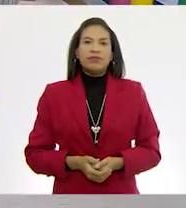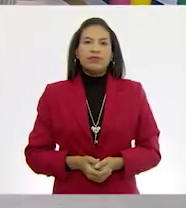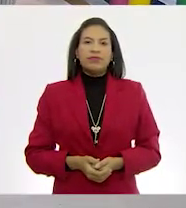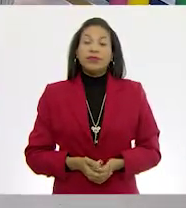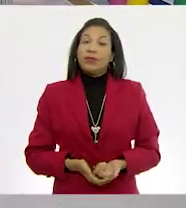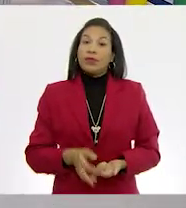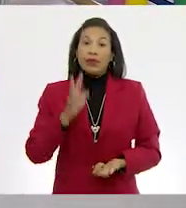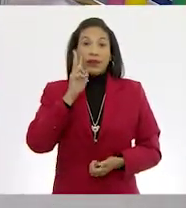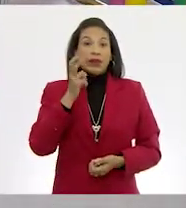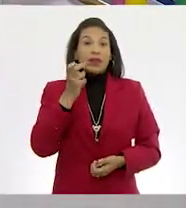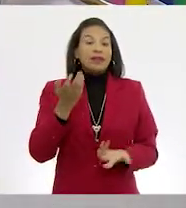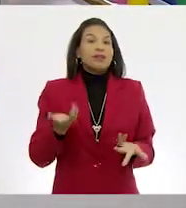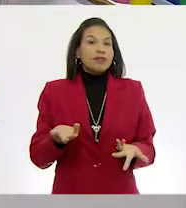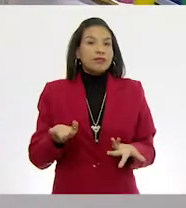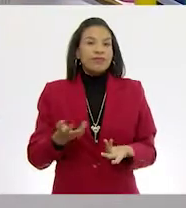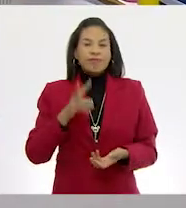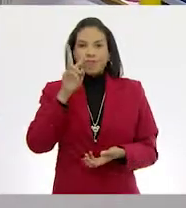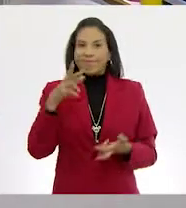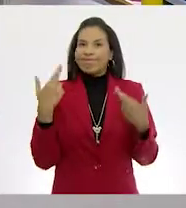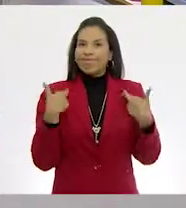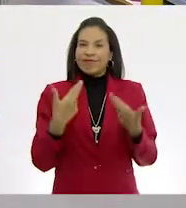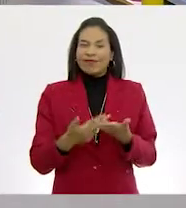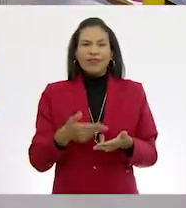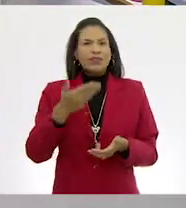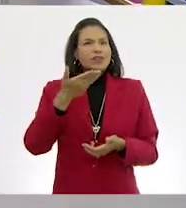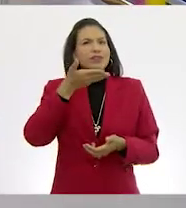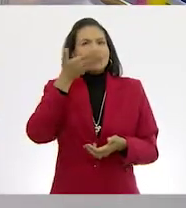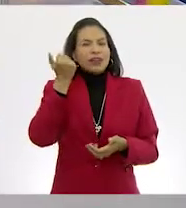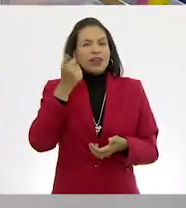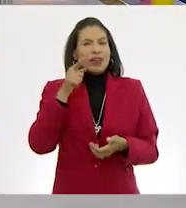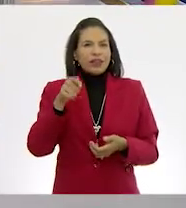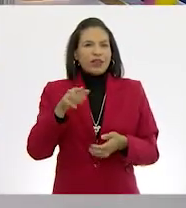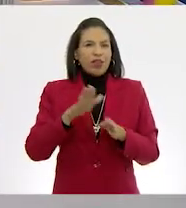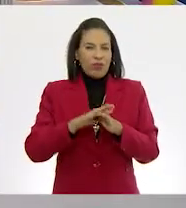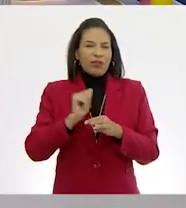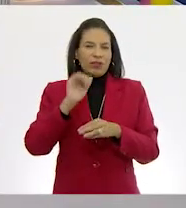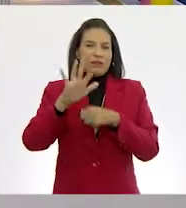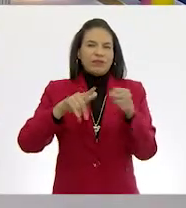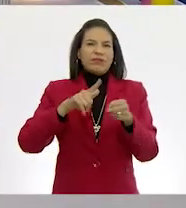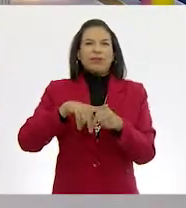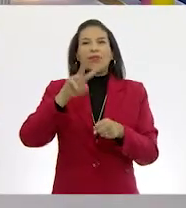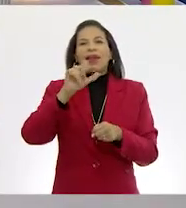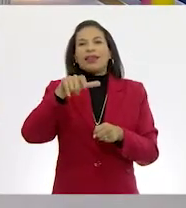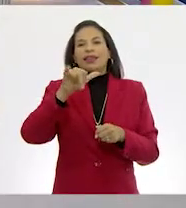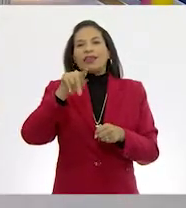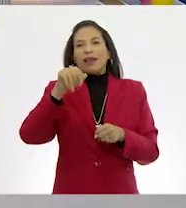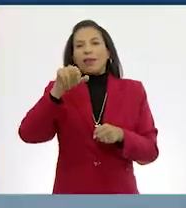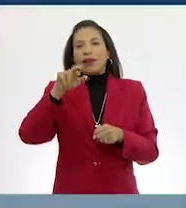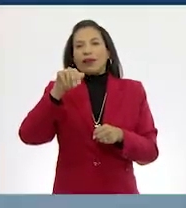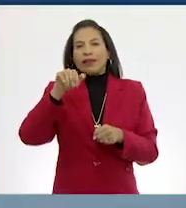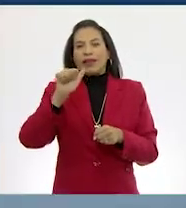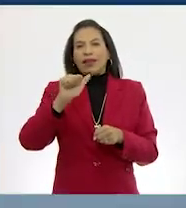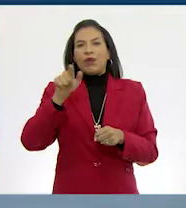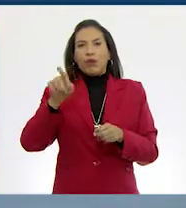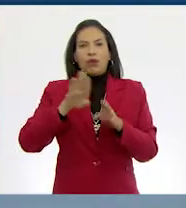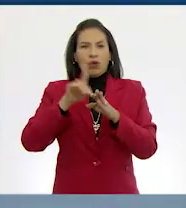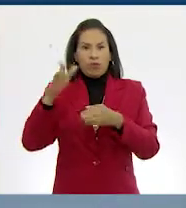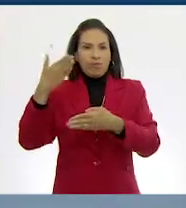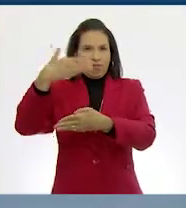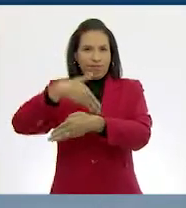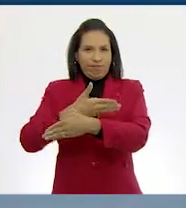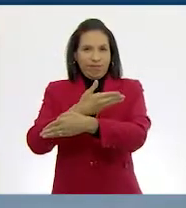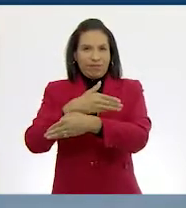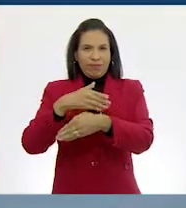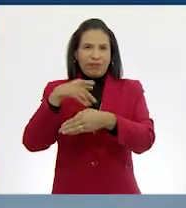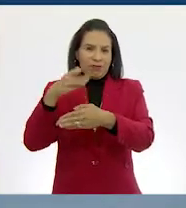qué les pareció todo maestra no sabía que la ama la vaquita marina es uno de los cetáceos más